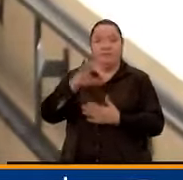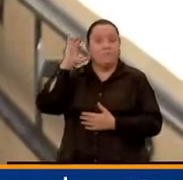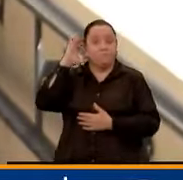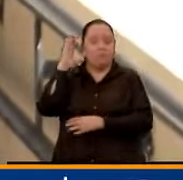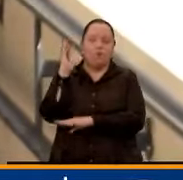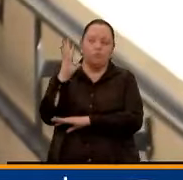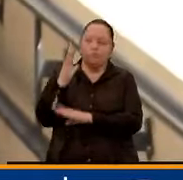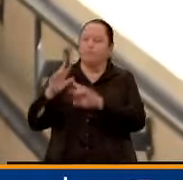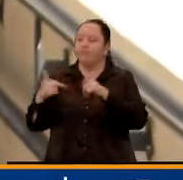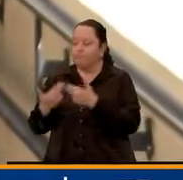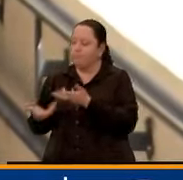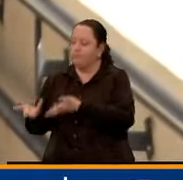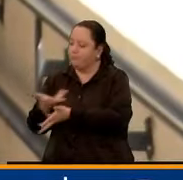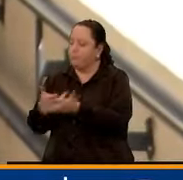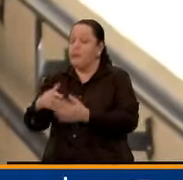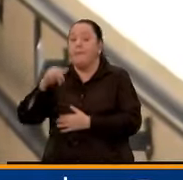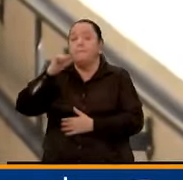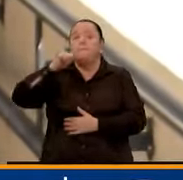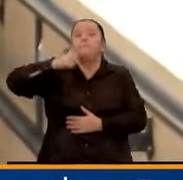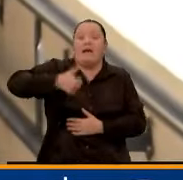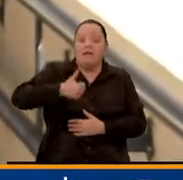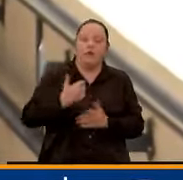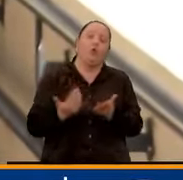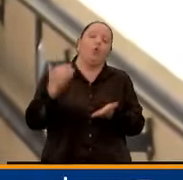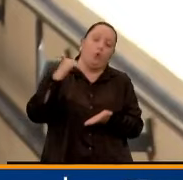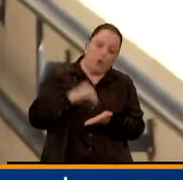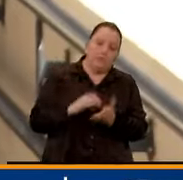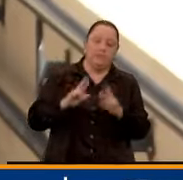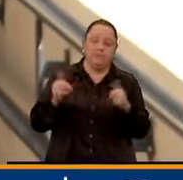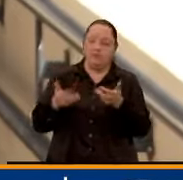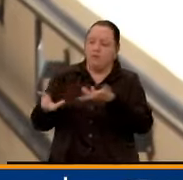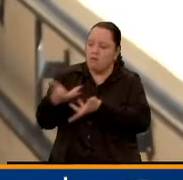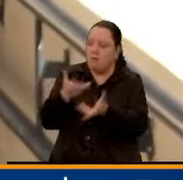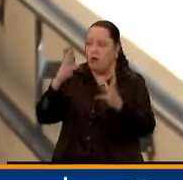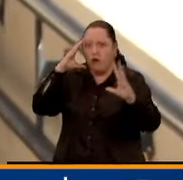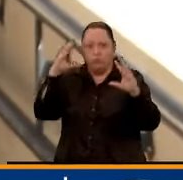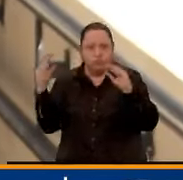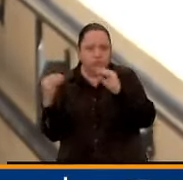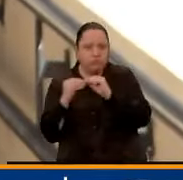y mañana se citó una nuevamente para ponerse de acuerdo de cuál sería esta ponencia.